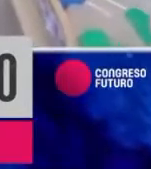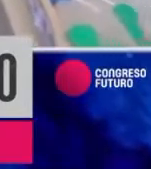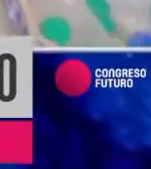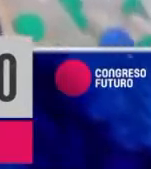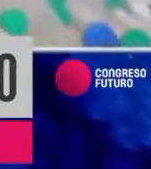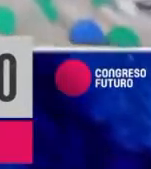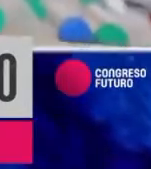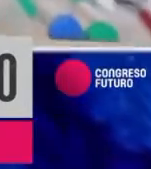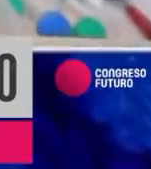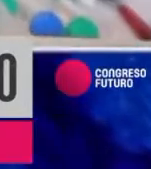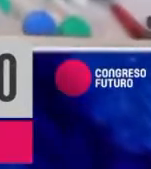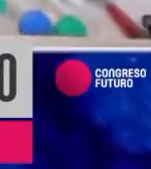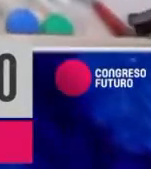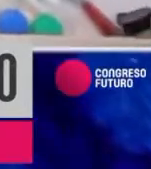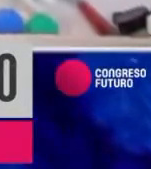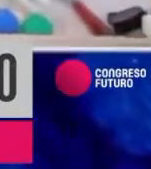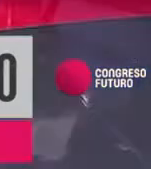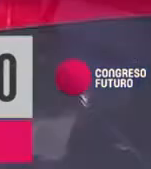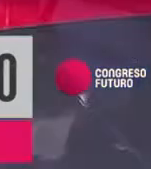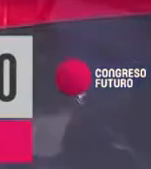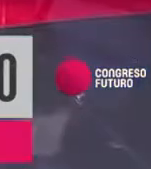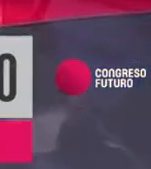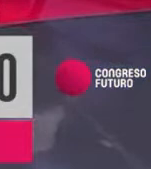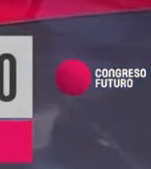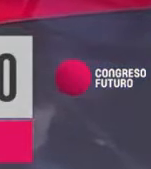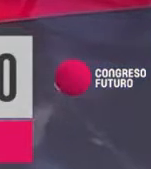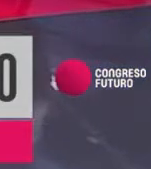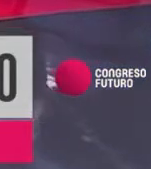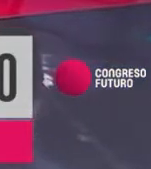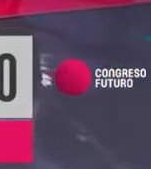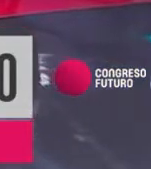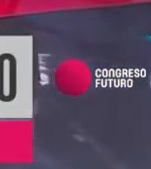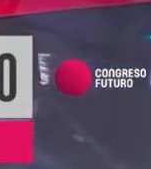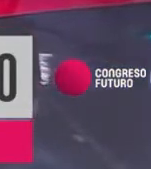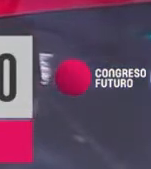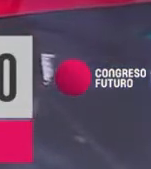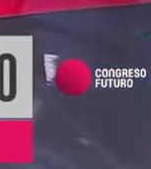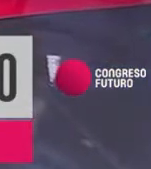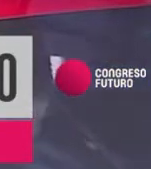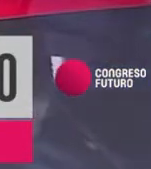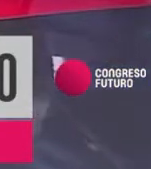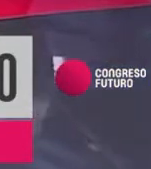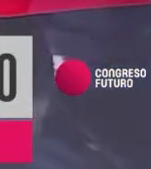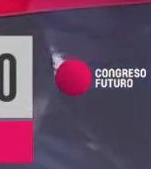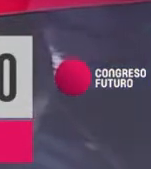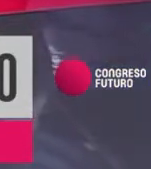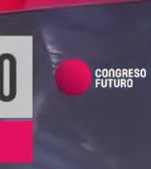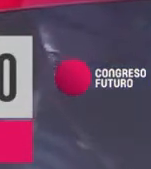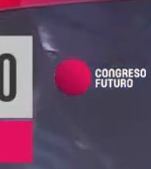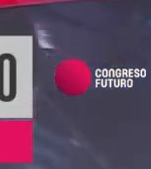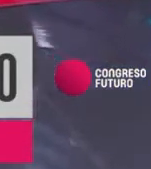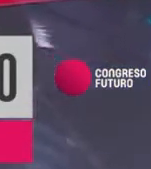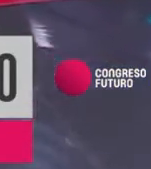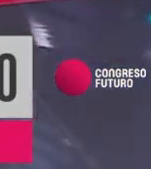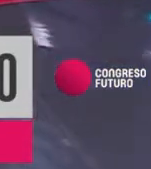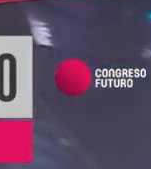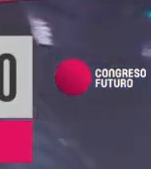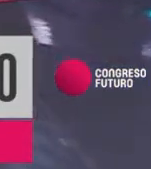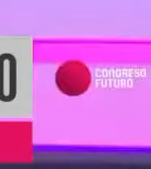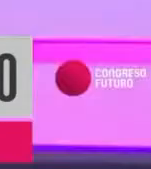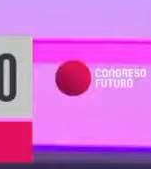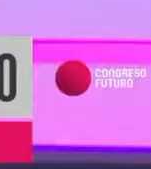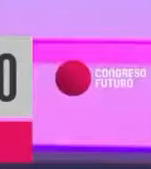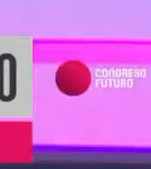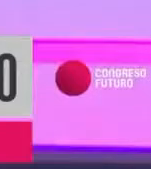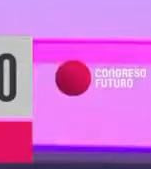caso, la tecnología como una herramienta la representación de minorías que durante mucho tiempo, en este caso no somos minoría, pero de sectores que